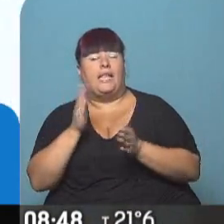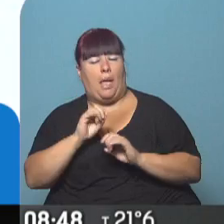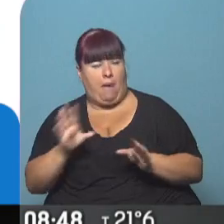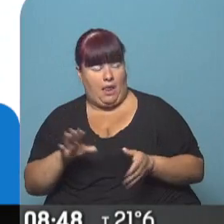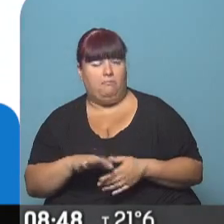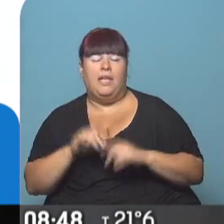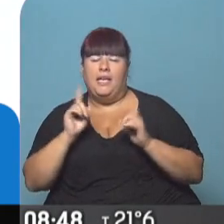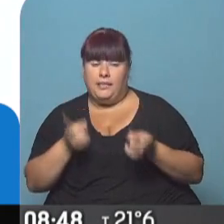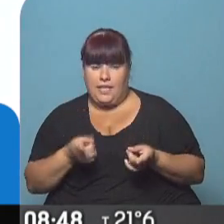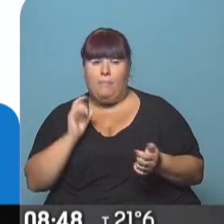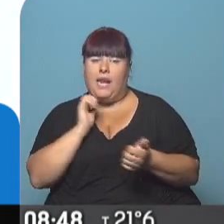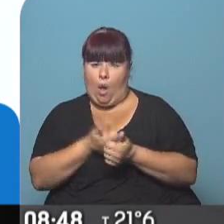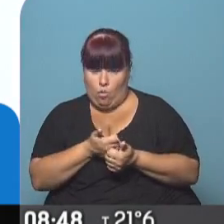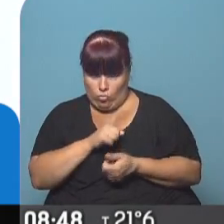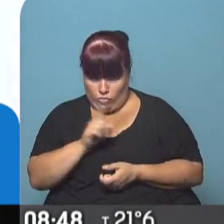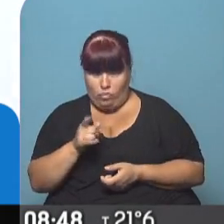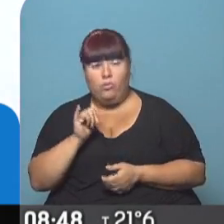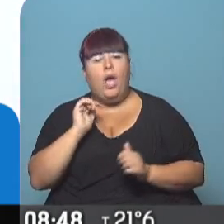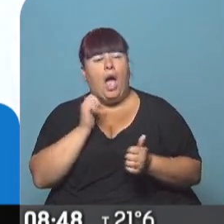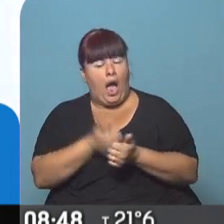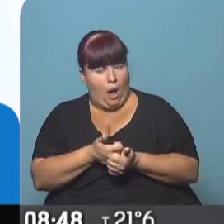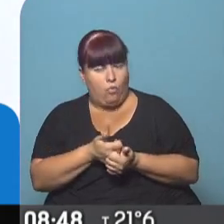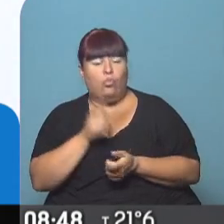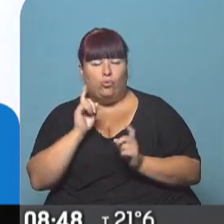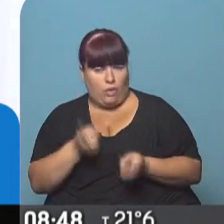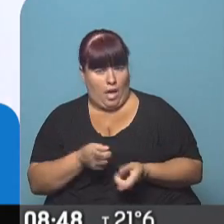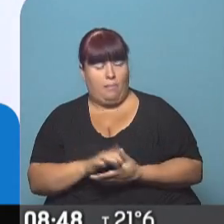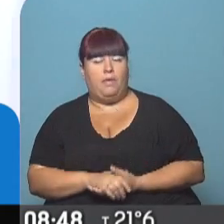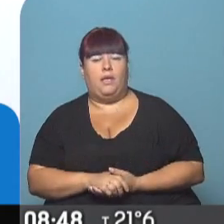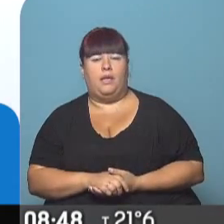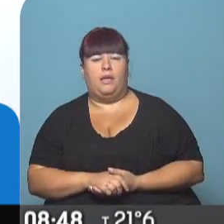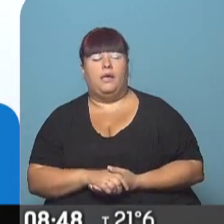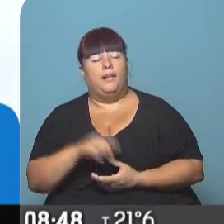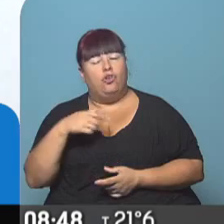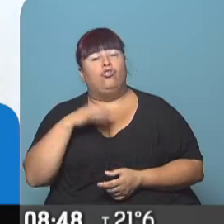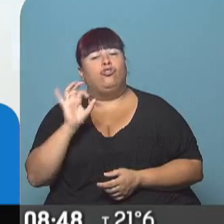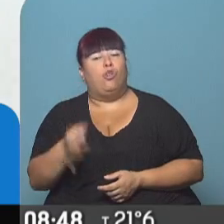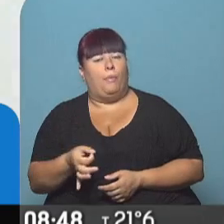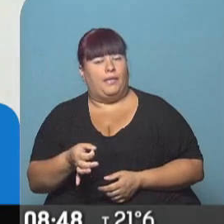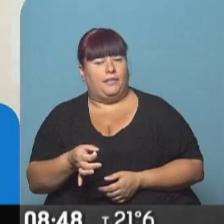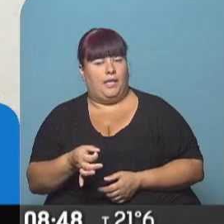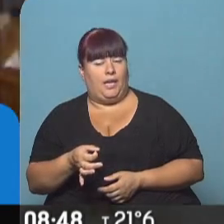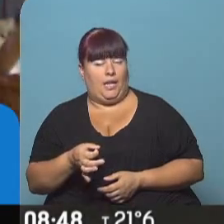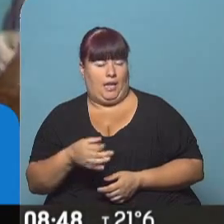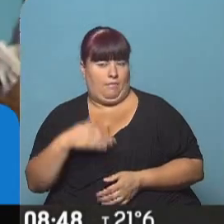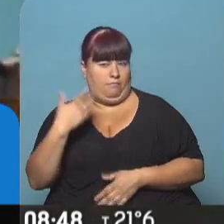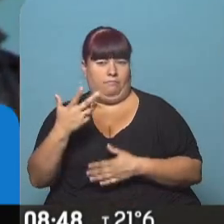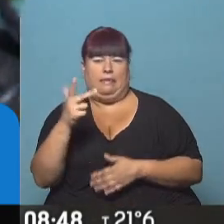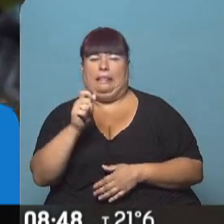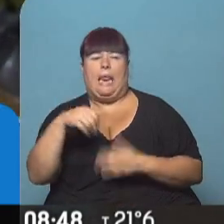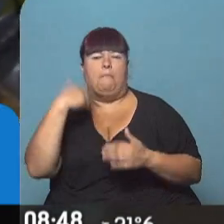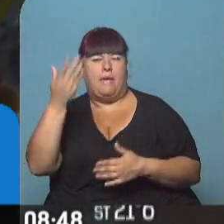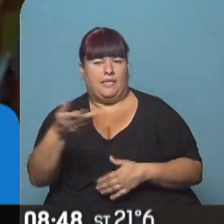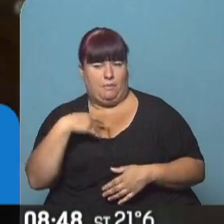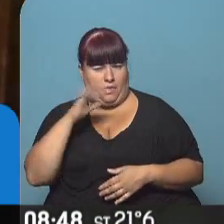maltratados. También sufrieron abuso, ¿no? Sufrieron abuso sexual, y eso me enteré como a los